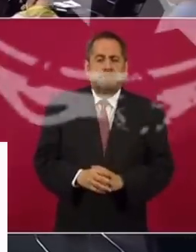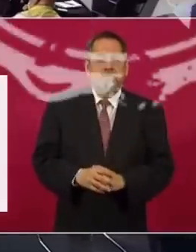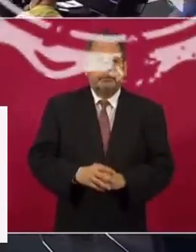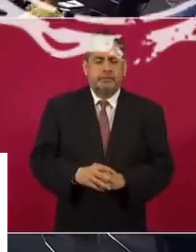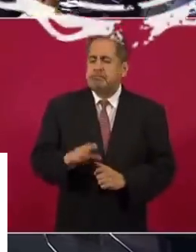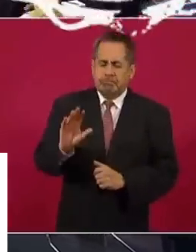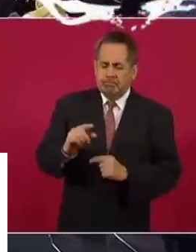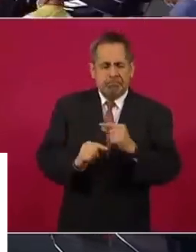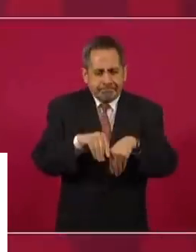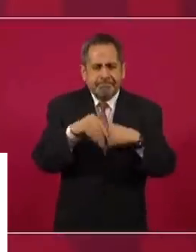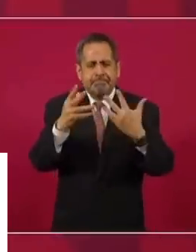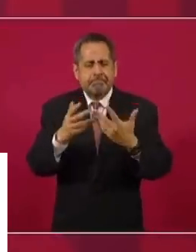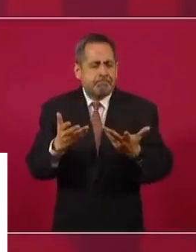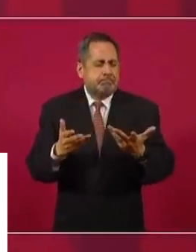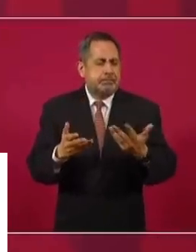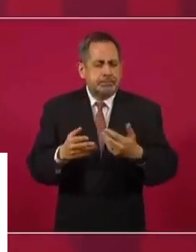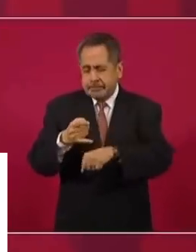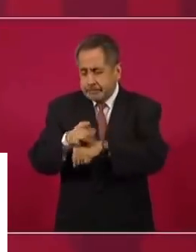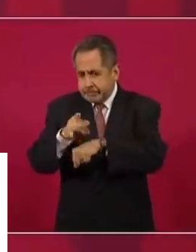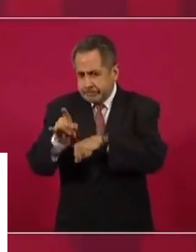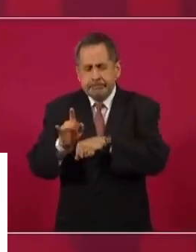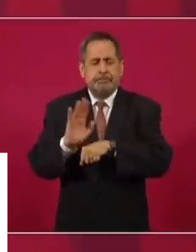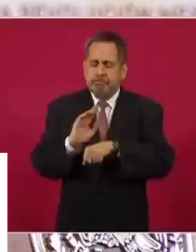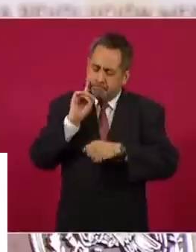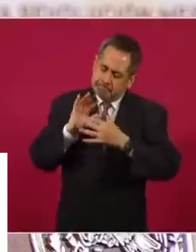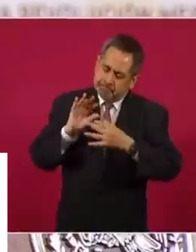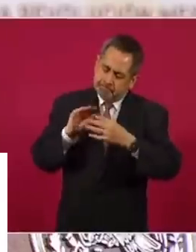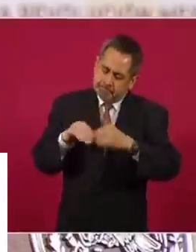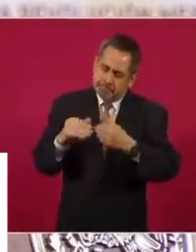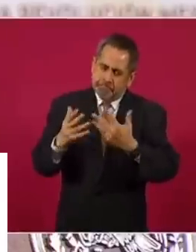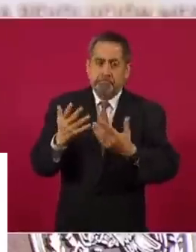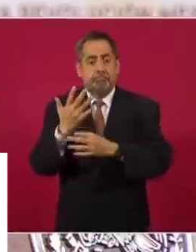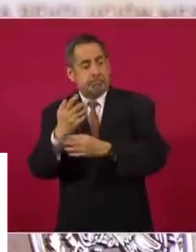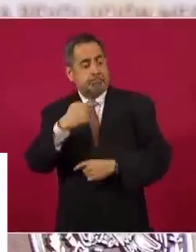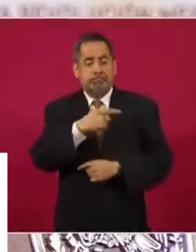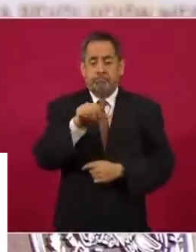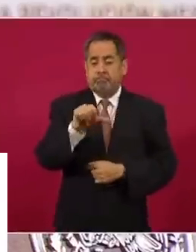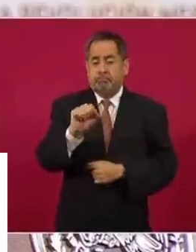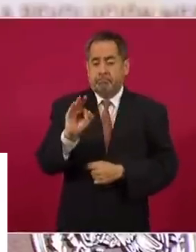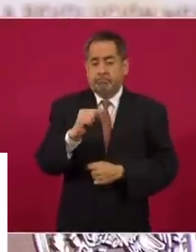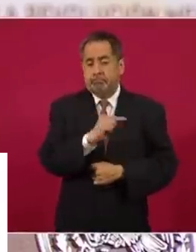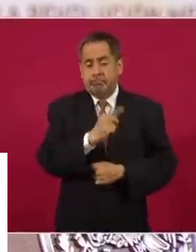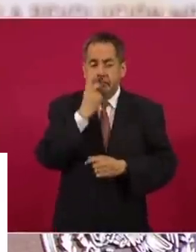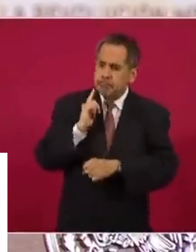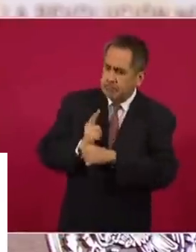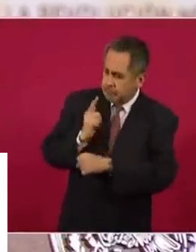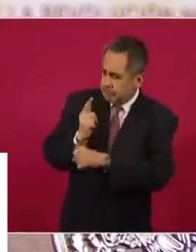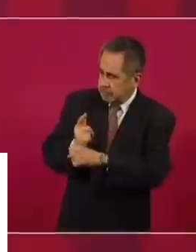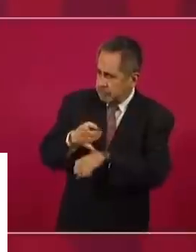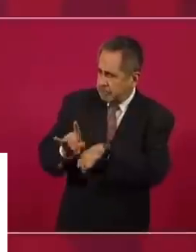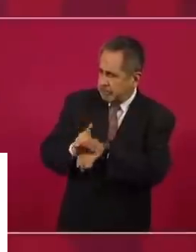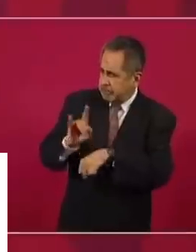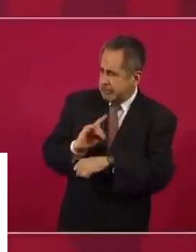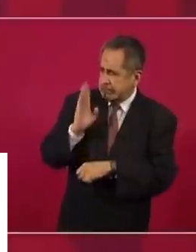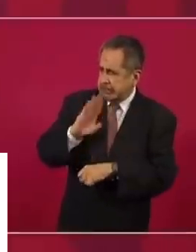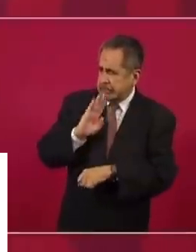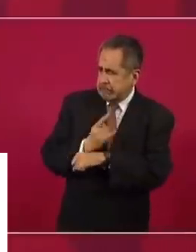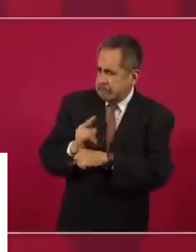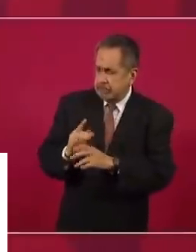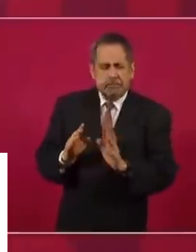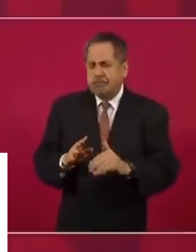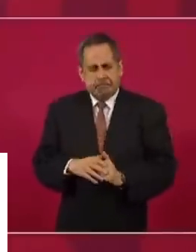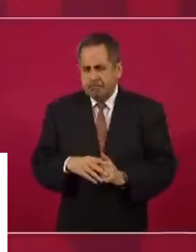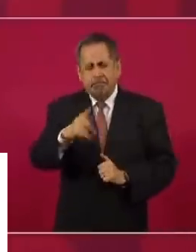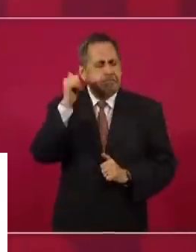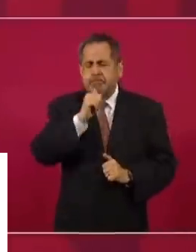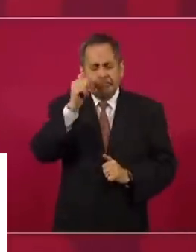Se van a ir aclarando todas las irregularidades que, según la auditoría de la Federación, se encontraron en la cuenta pública. Así es